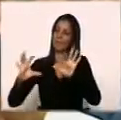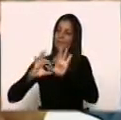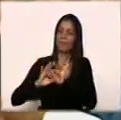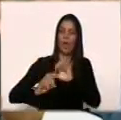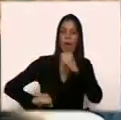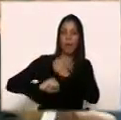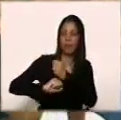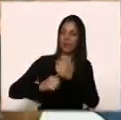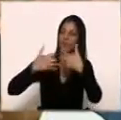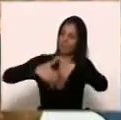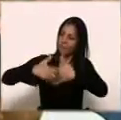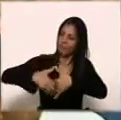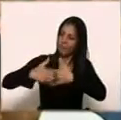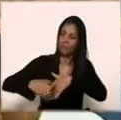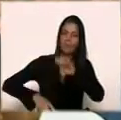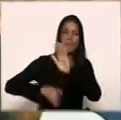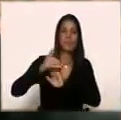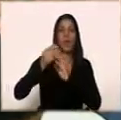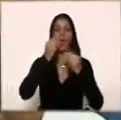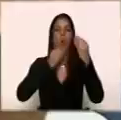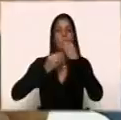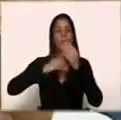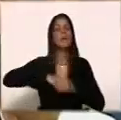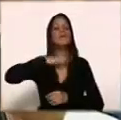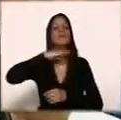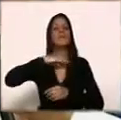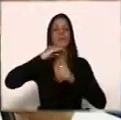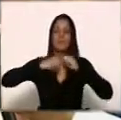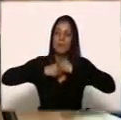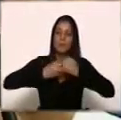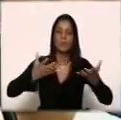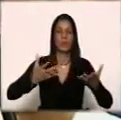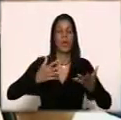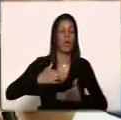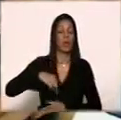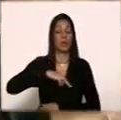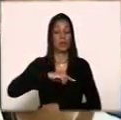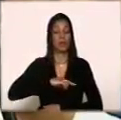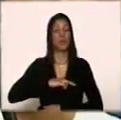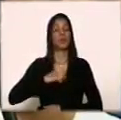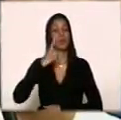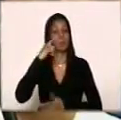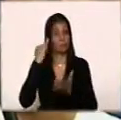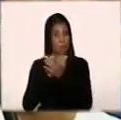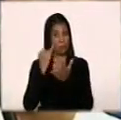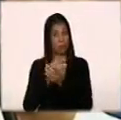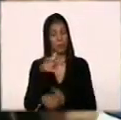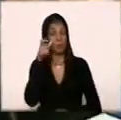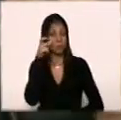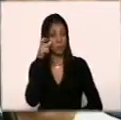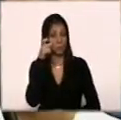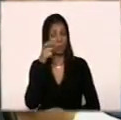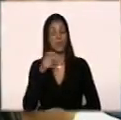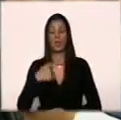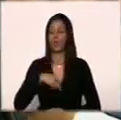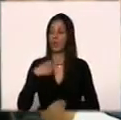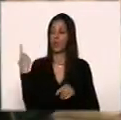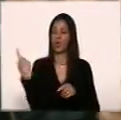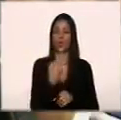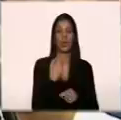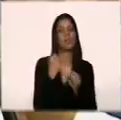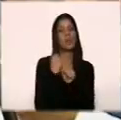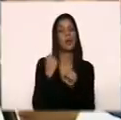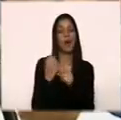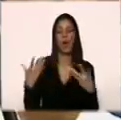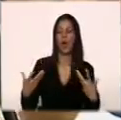eficiencia, al abastecimiento, y que podamos ser garantes de esa productividad. Los trabajadores,